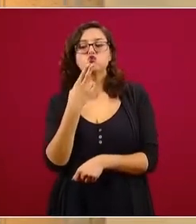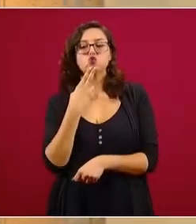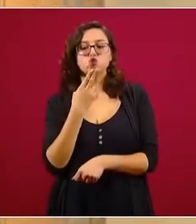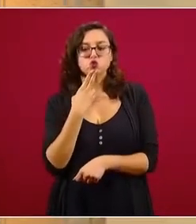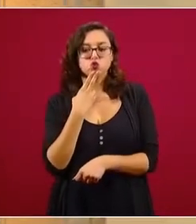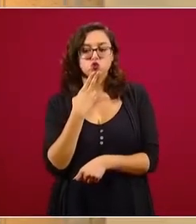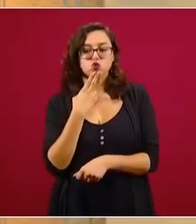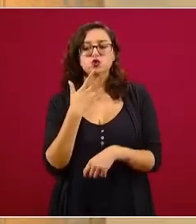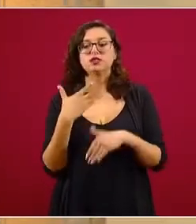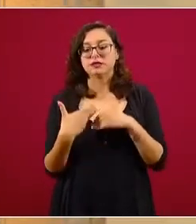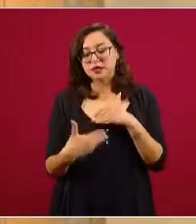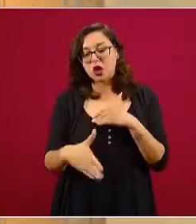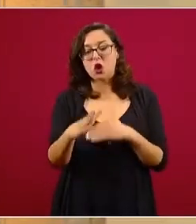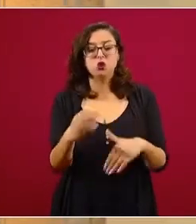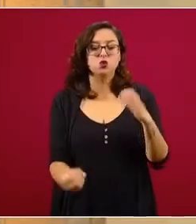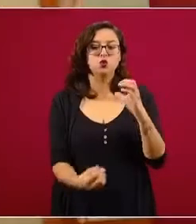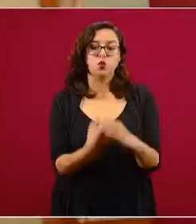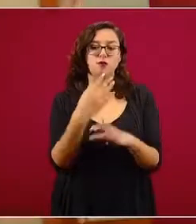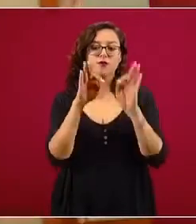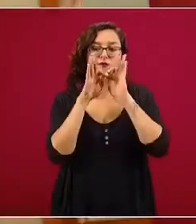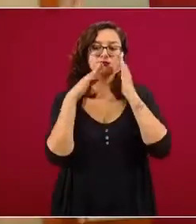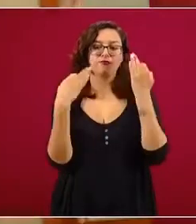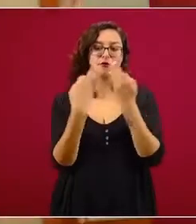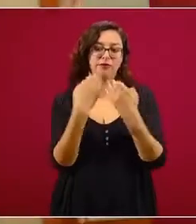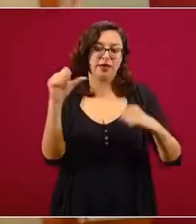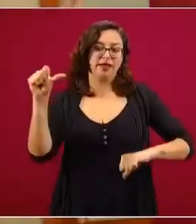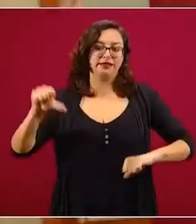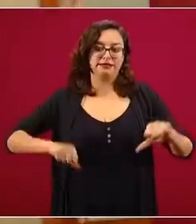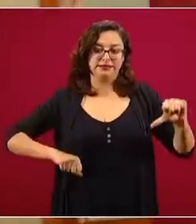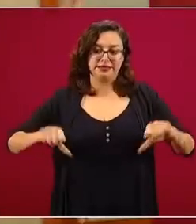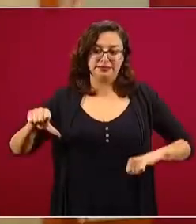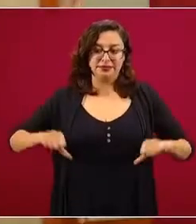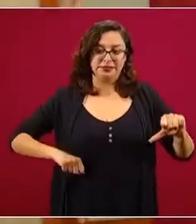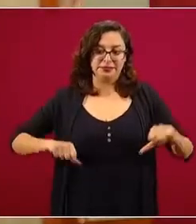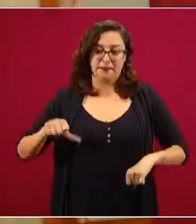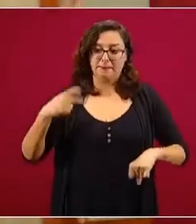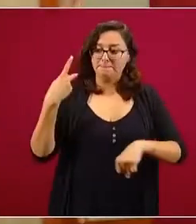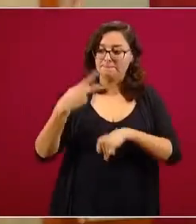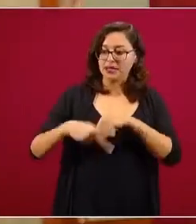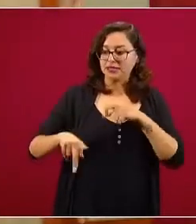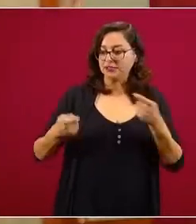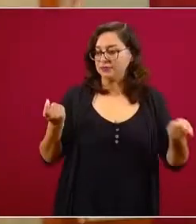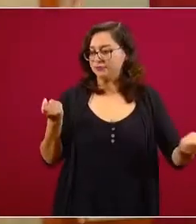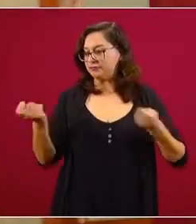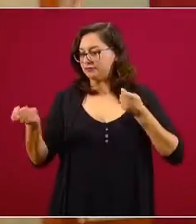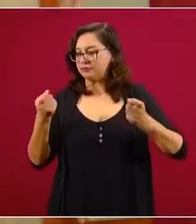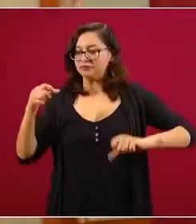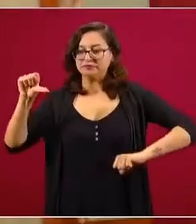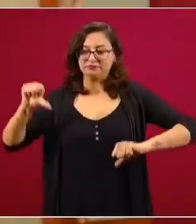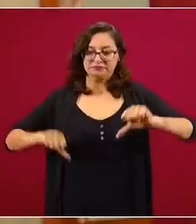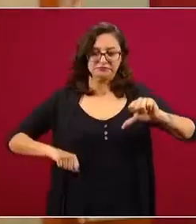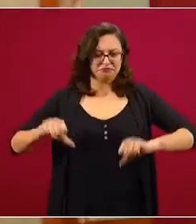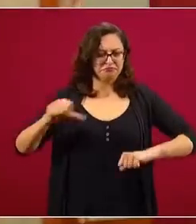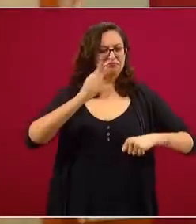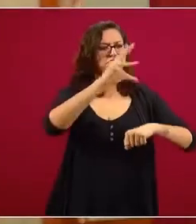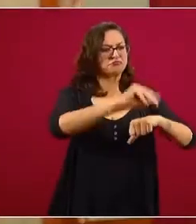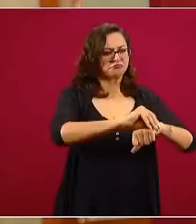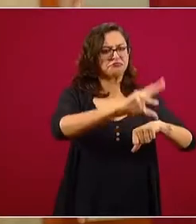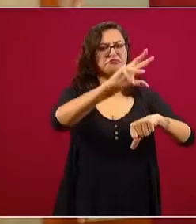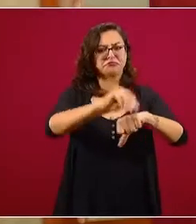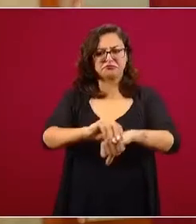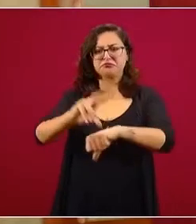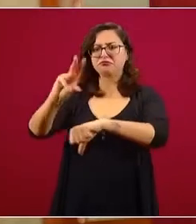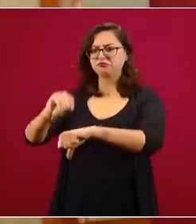en este marco de la nueva normalidad para poder llevar a cabo las diferentes actividades que permiten